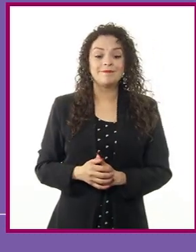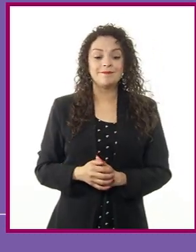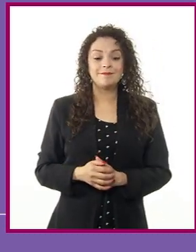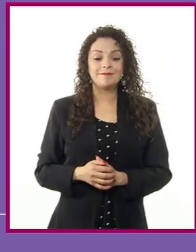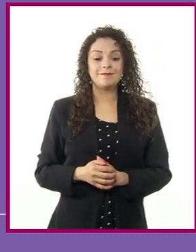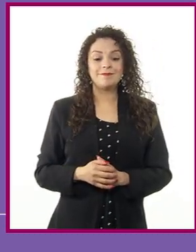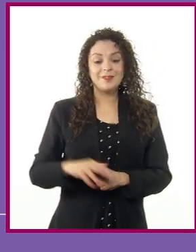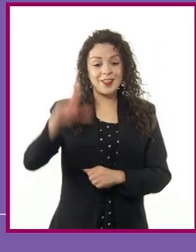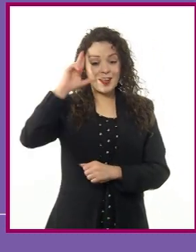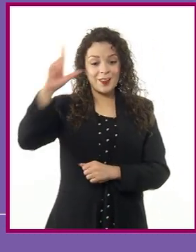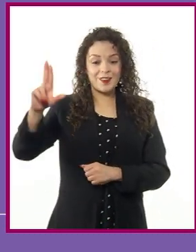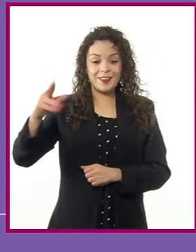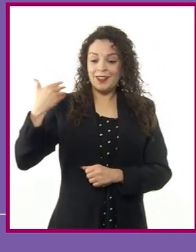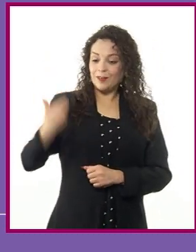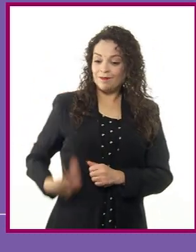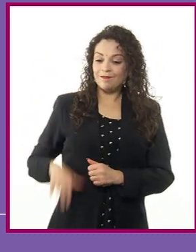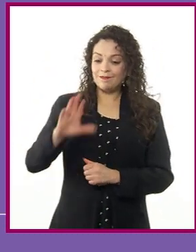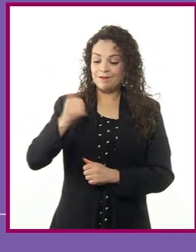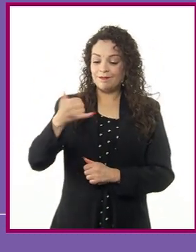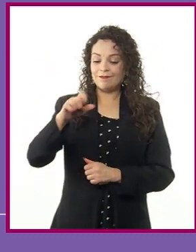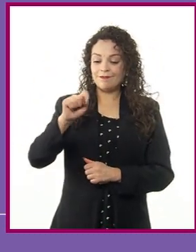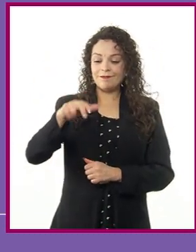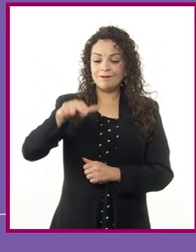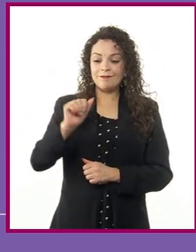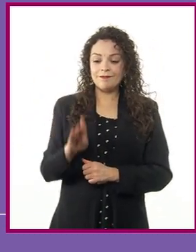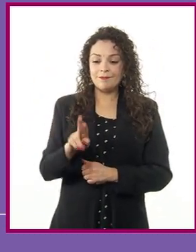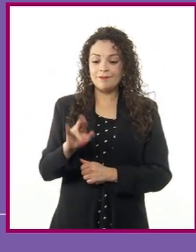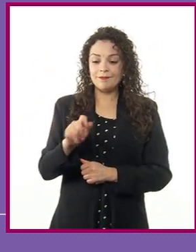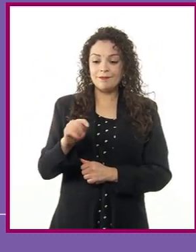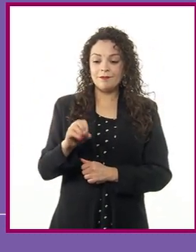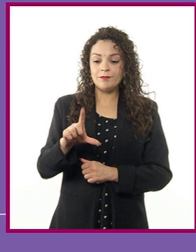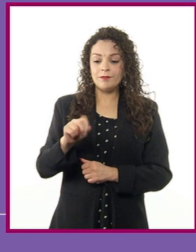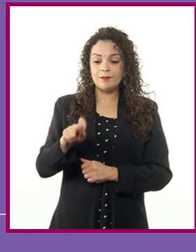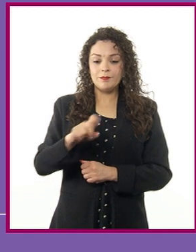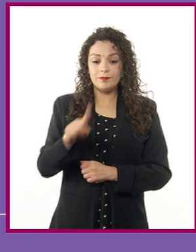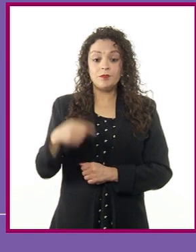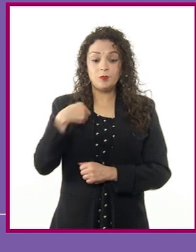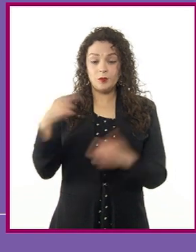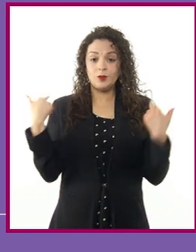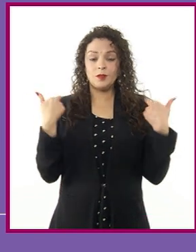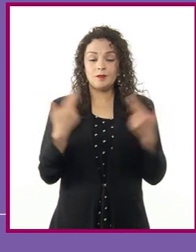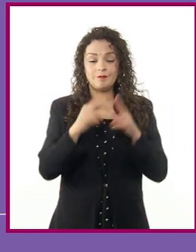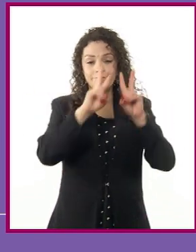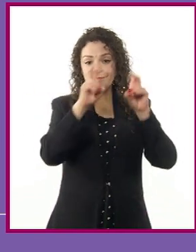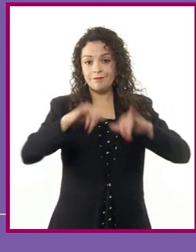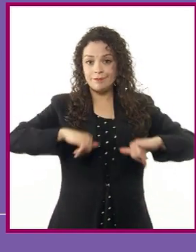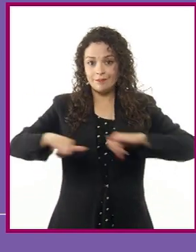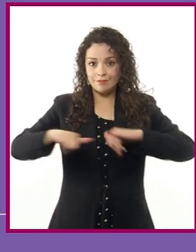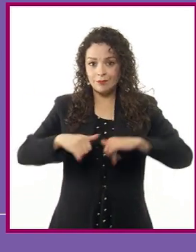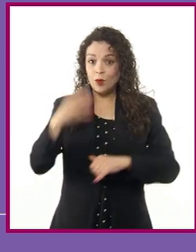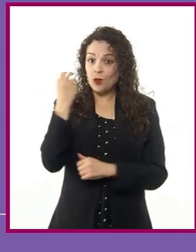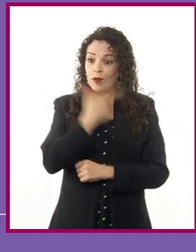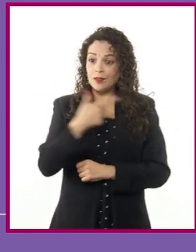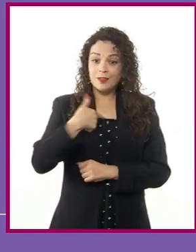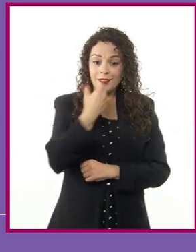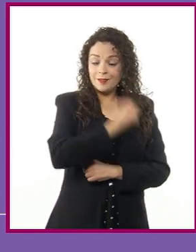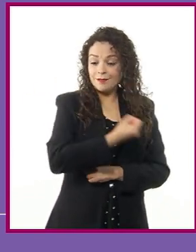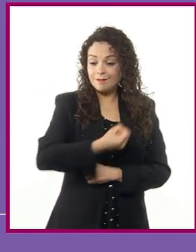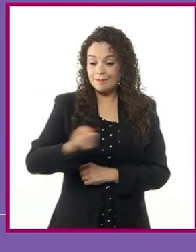¿Qué tal? Soy Cayetana Brito López, profesora de la asignatura Geografía. Es un gusto poder